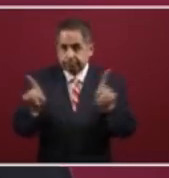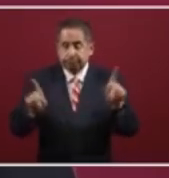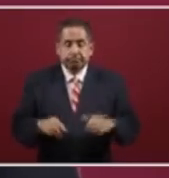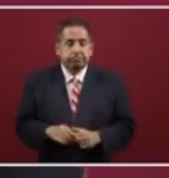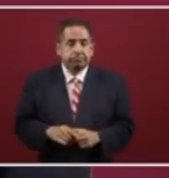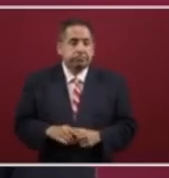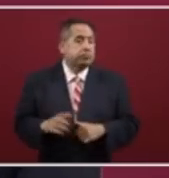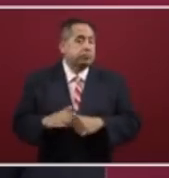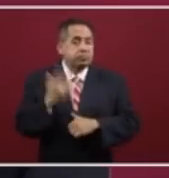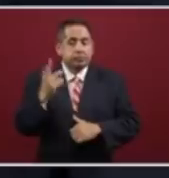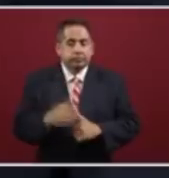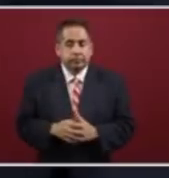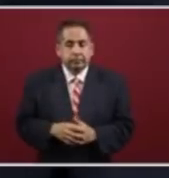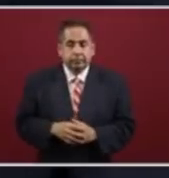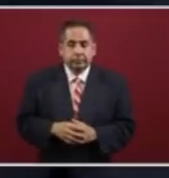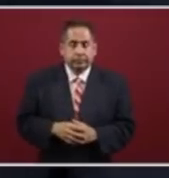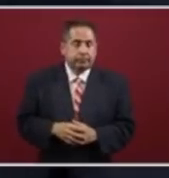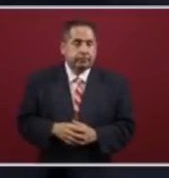por qué